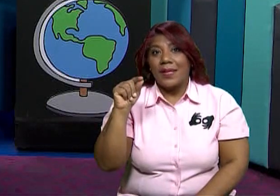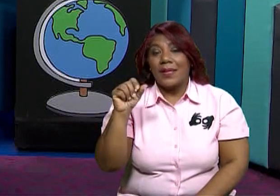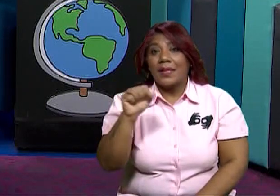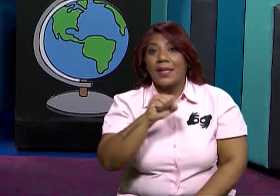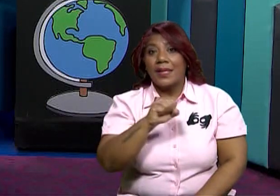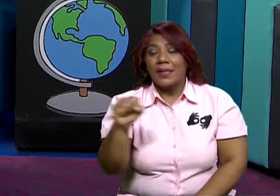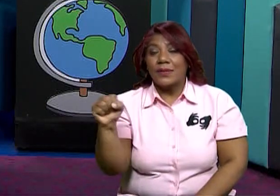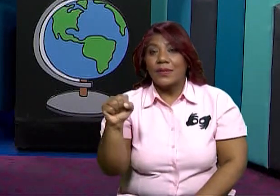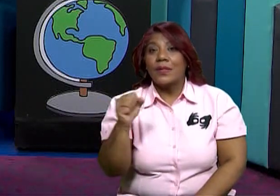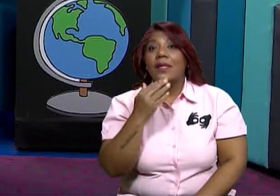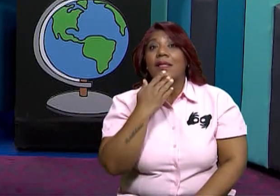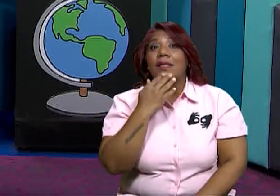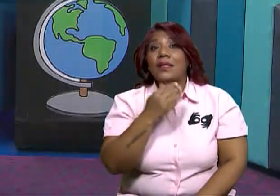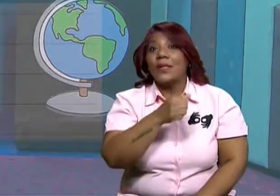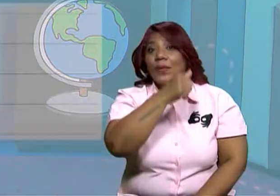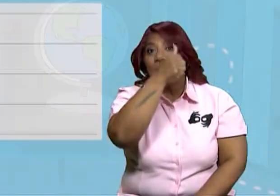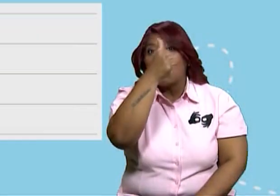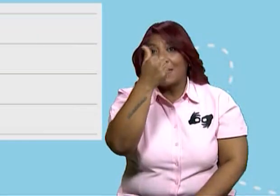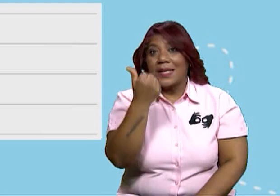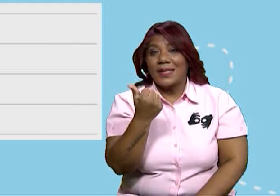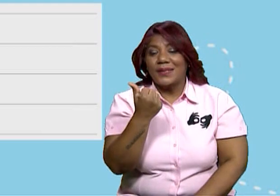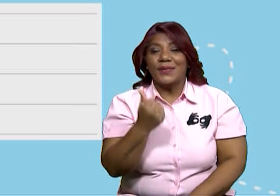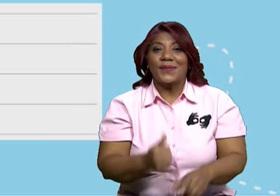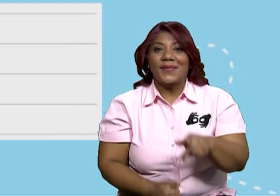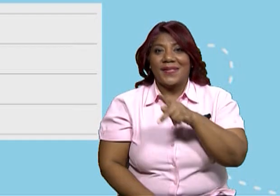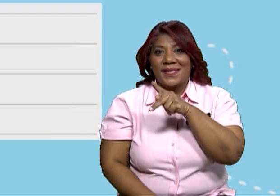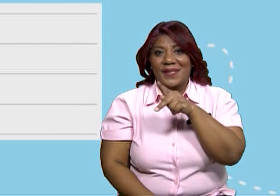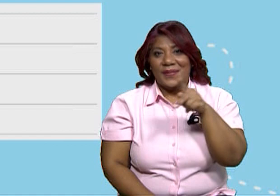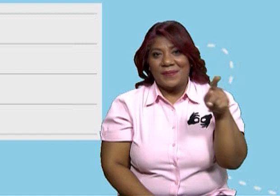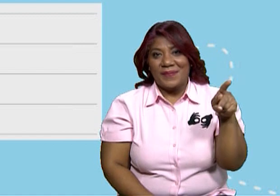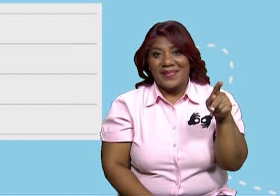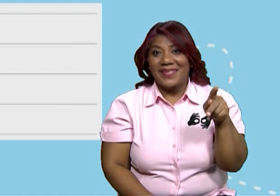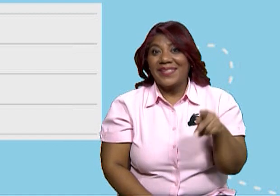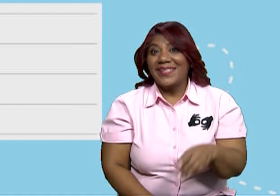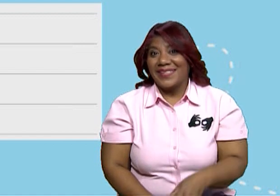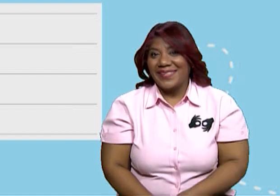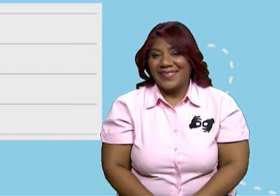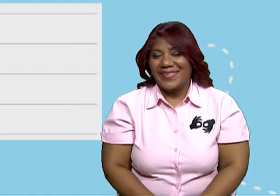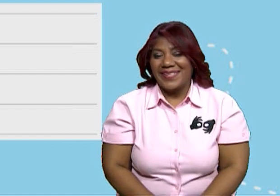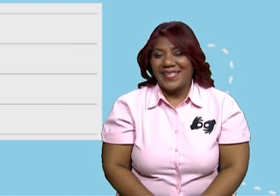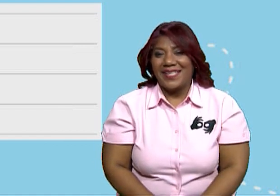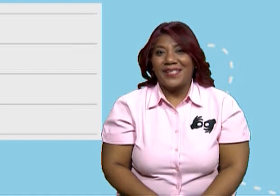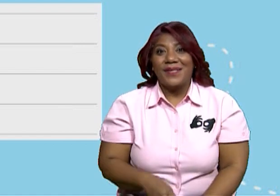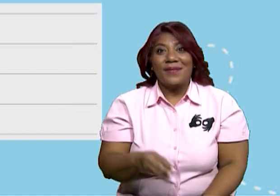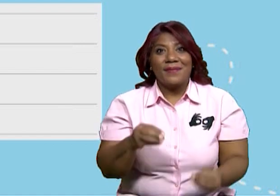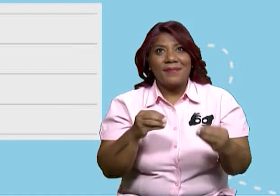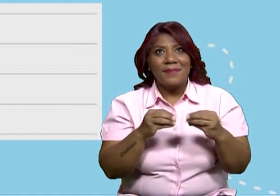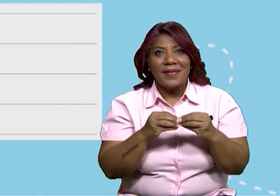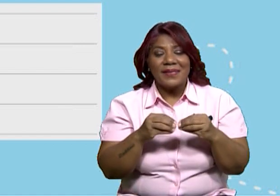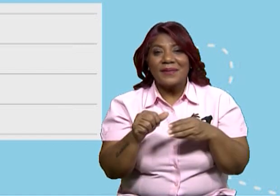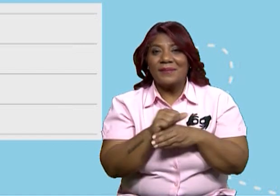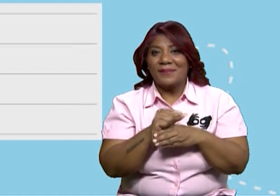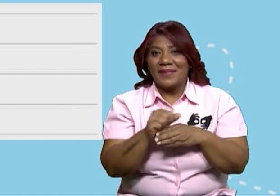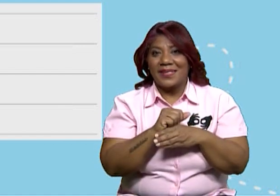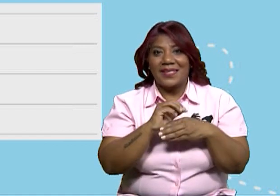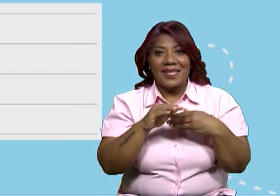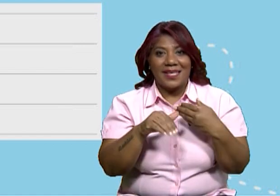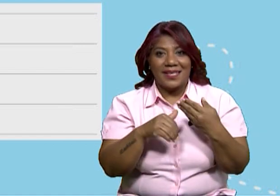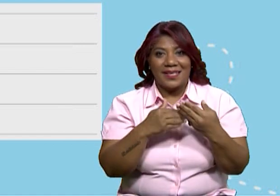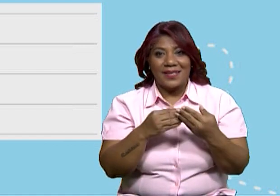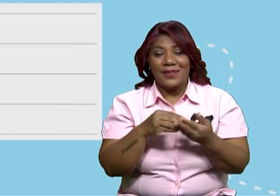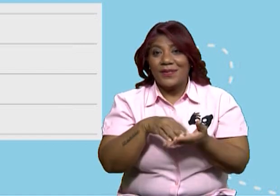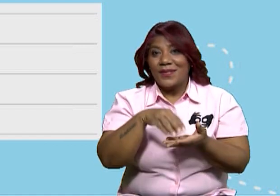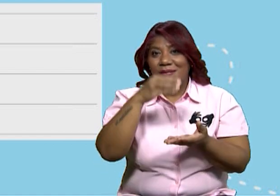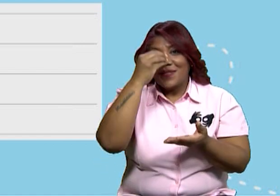el predicado. Estamos reforzando todas las actividades que hemos hecho anteriormente en clase. ¿Recuerdas el